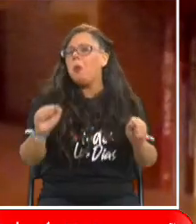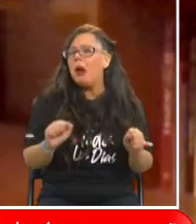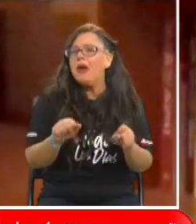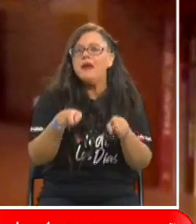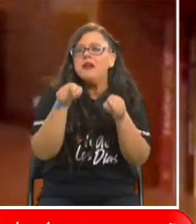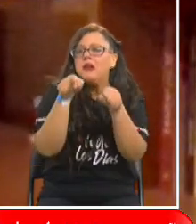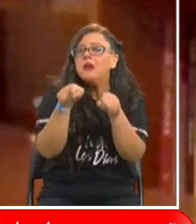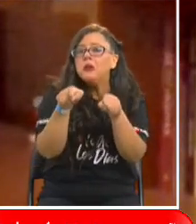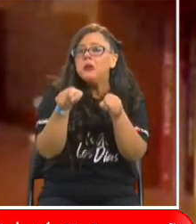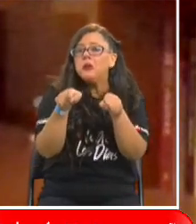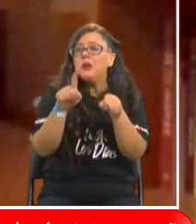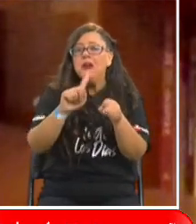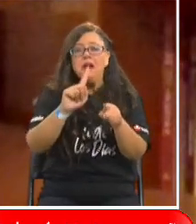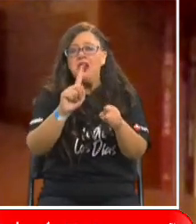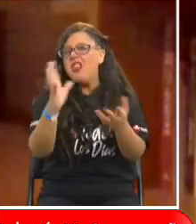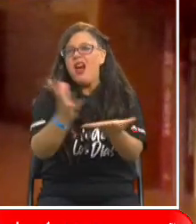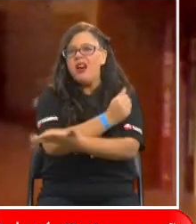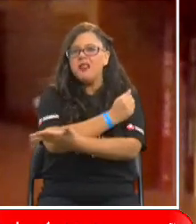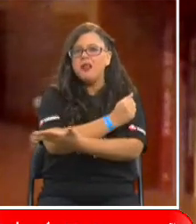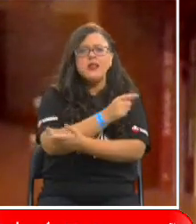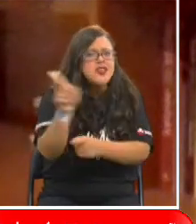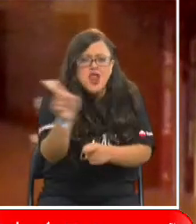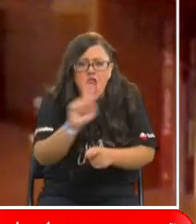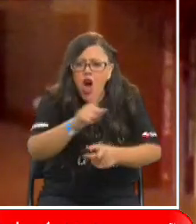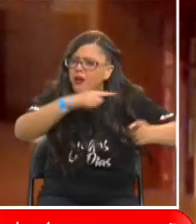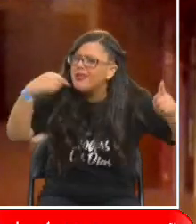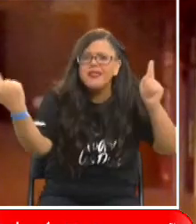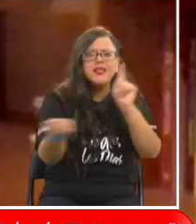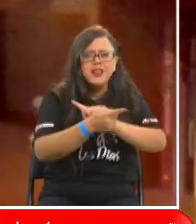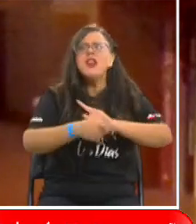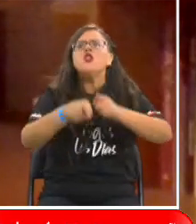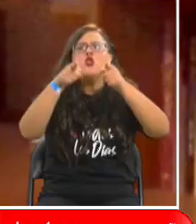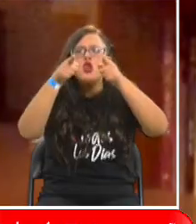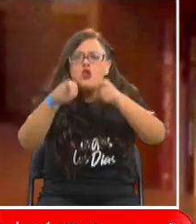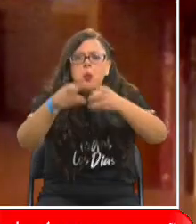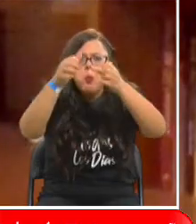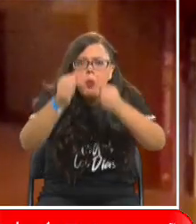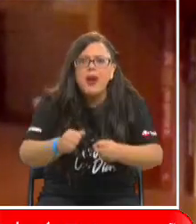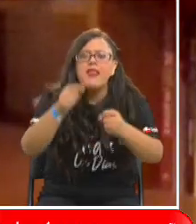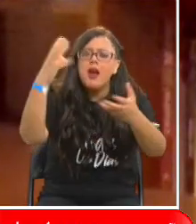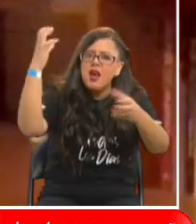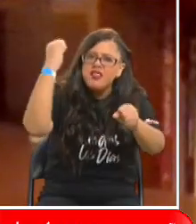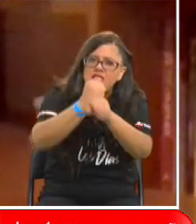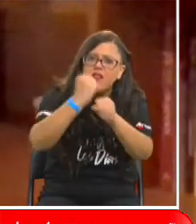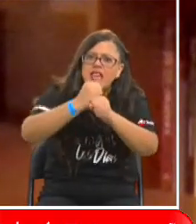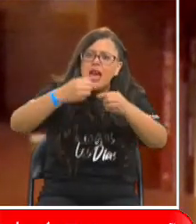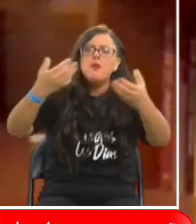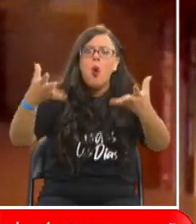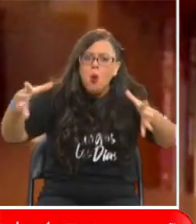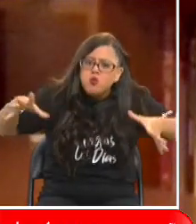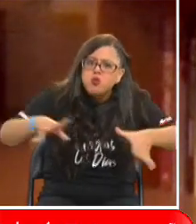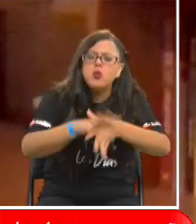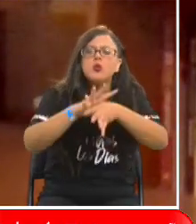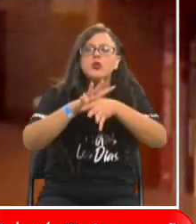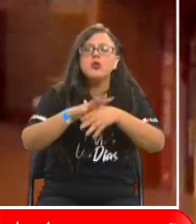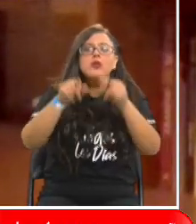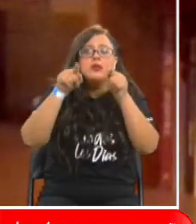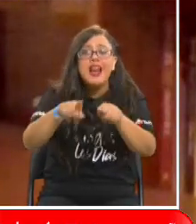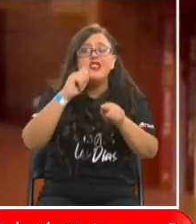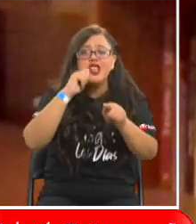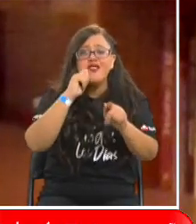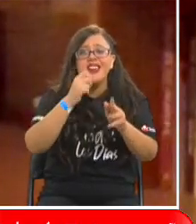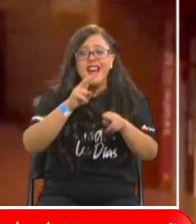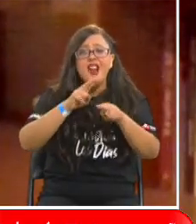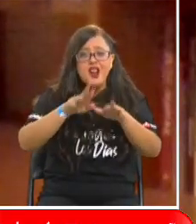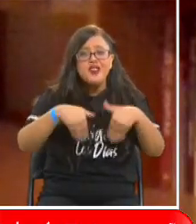vamos. Trabajemos juntos, hagámoslo. Y yo creo que ese es el gran regalo que hace